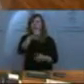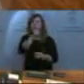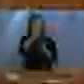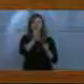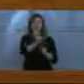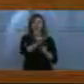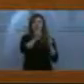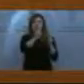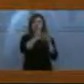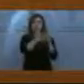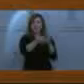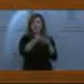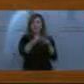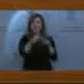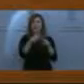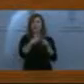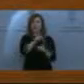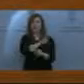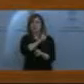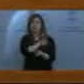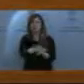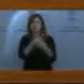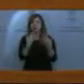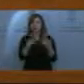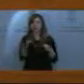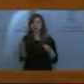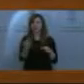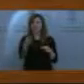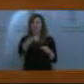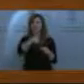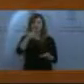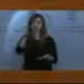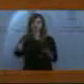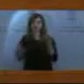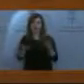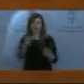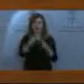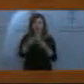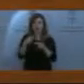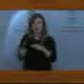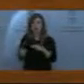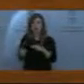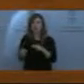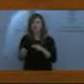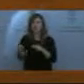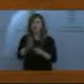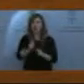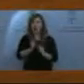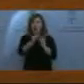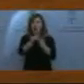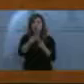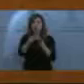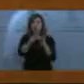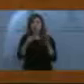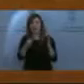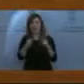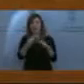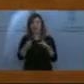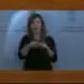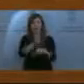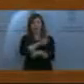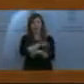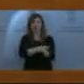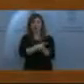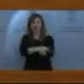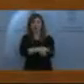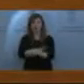sobre políticas deportivas y lo normal es que estuviéramos comparando políticas, aportando o criticando políticas deportivas del Gobierno, pero tengo